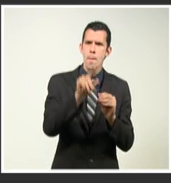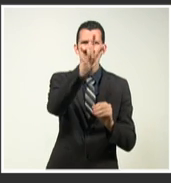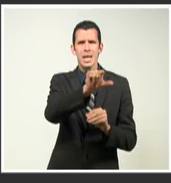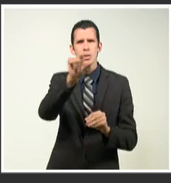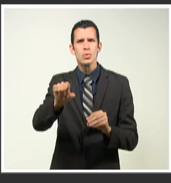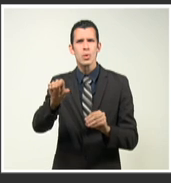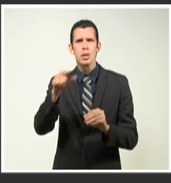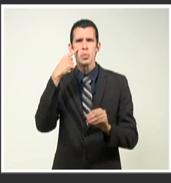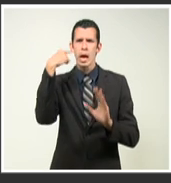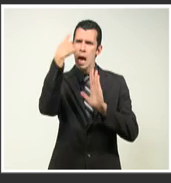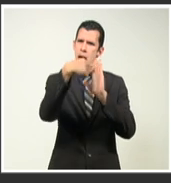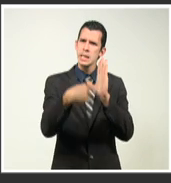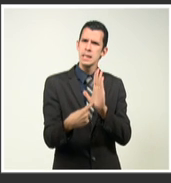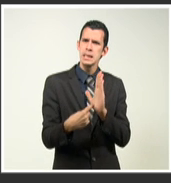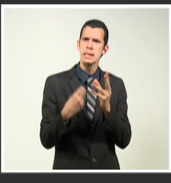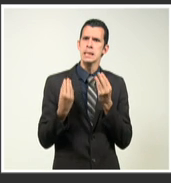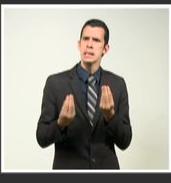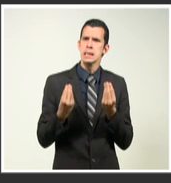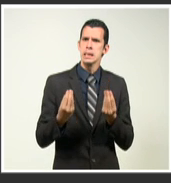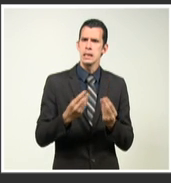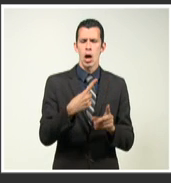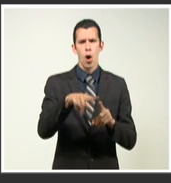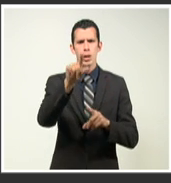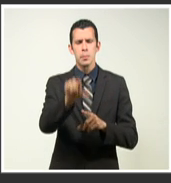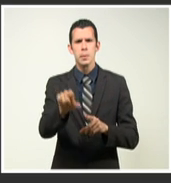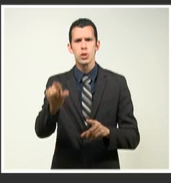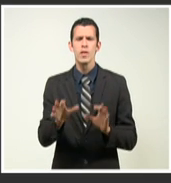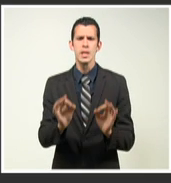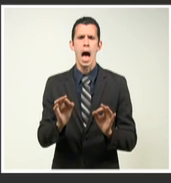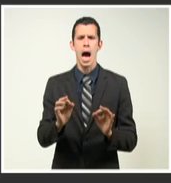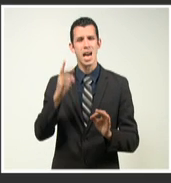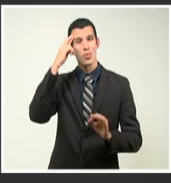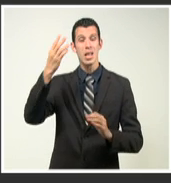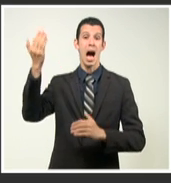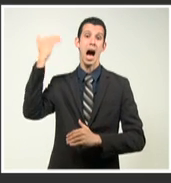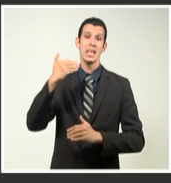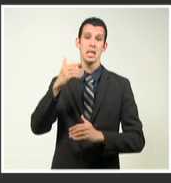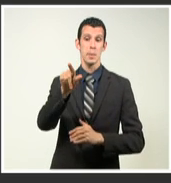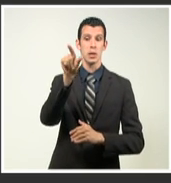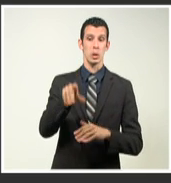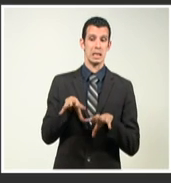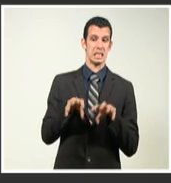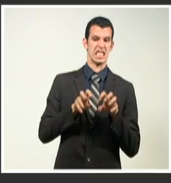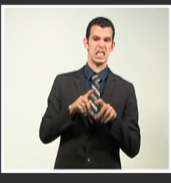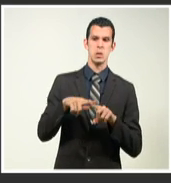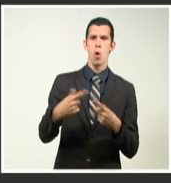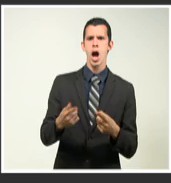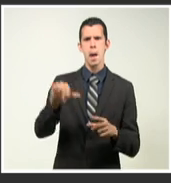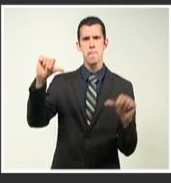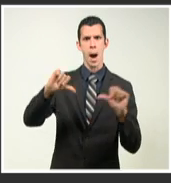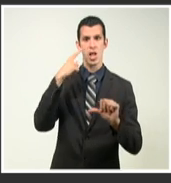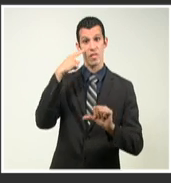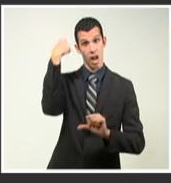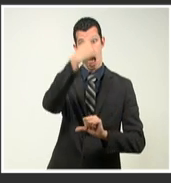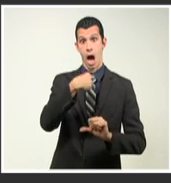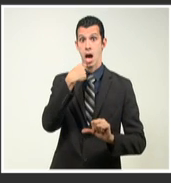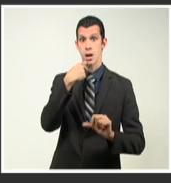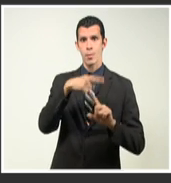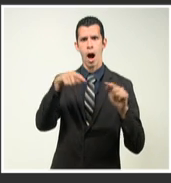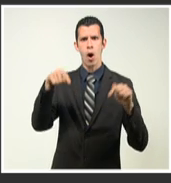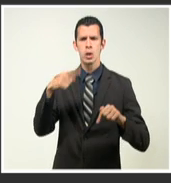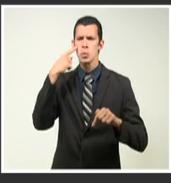aparecen estas voces que pueden tener un discurso más elaborado, en ocasiones una propuesta más concreta sobre la solución de